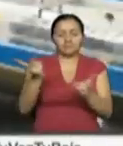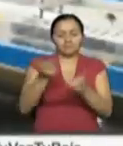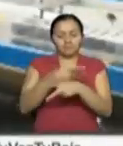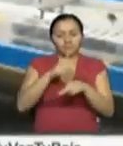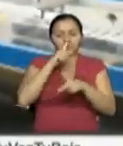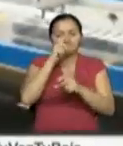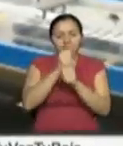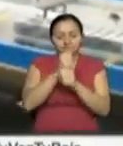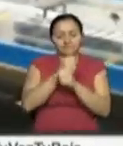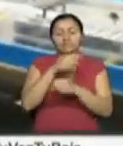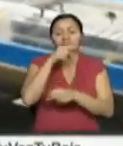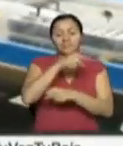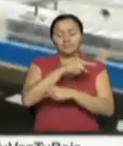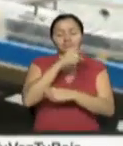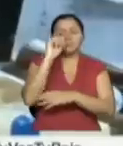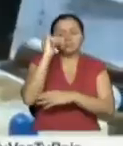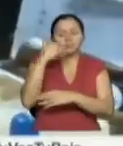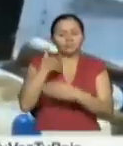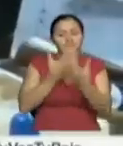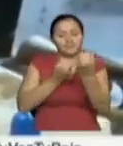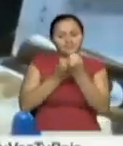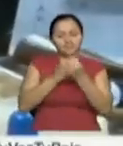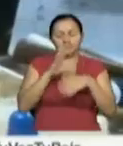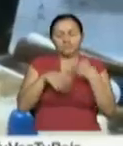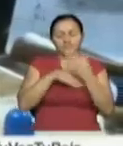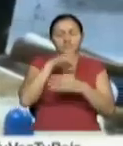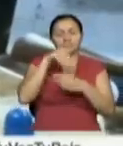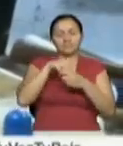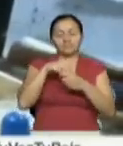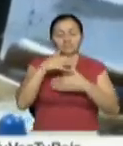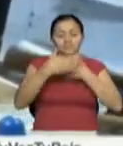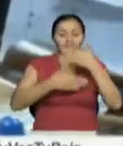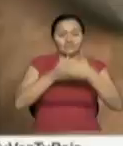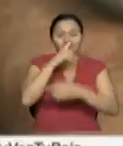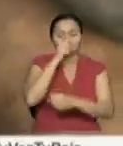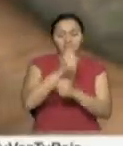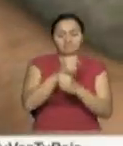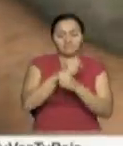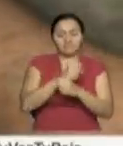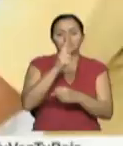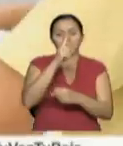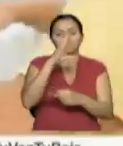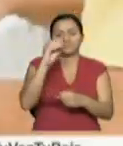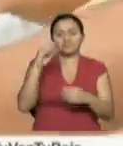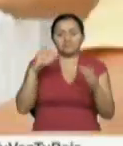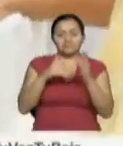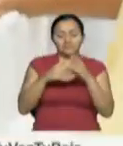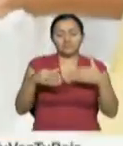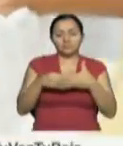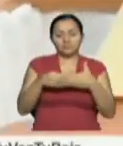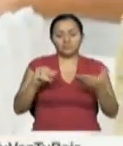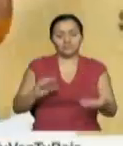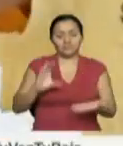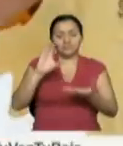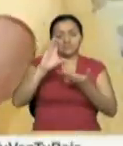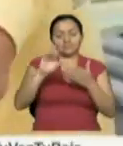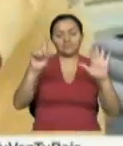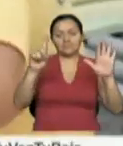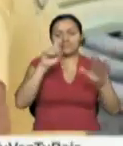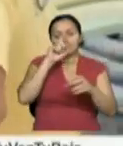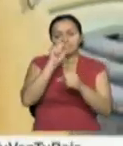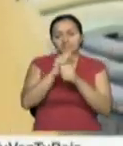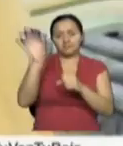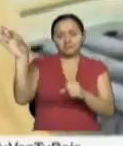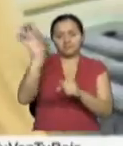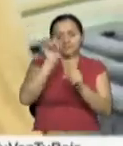agregado. El sector industrial aporta significativamente a la generación de empleo. Cada 100 mil dólares invertidos promueve 6 empleos